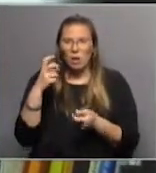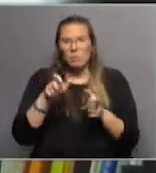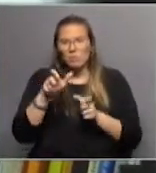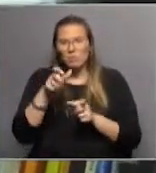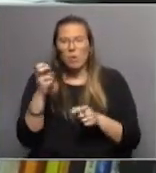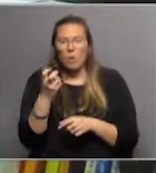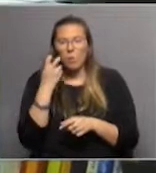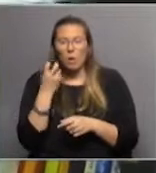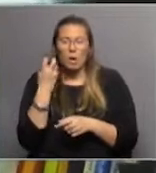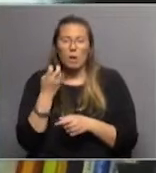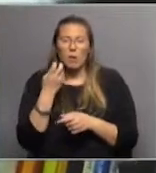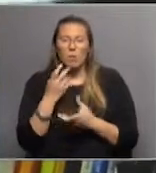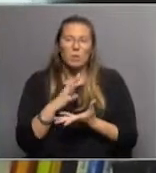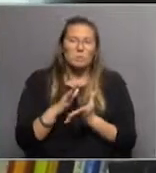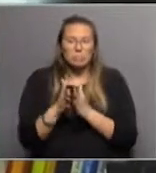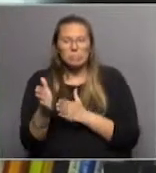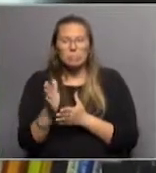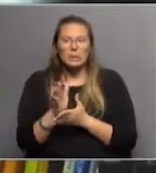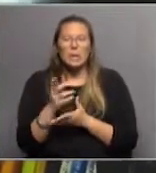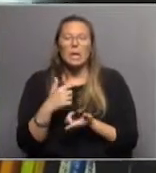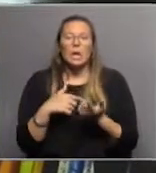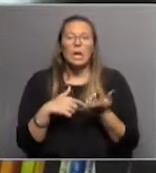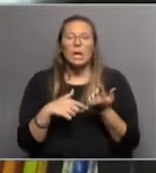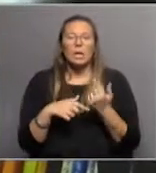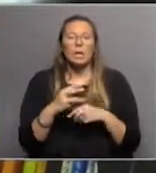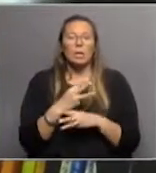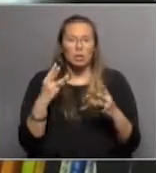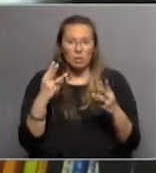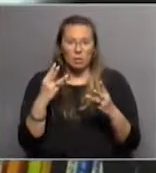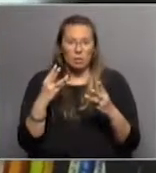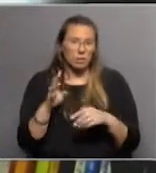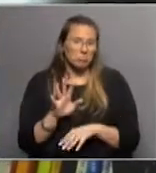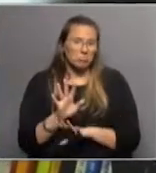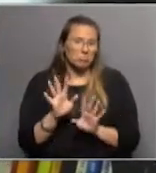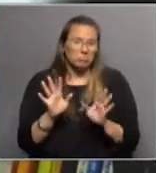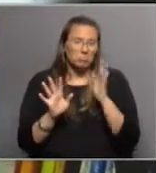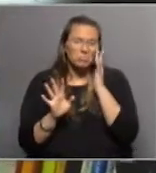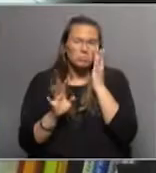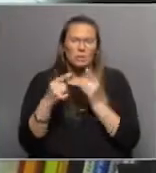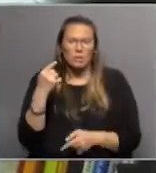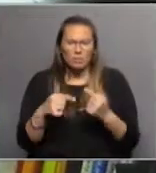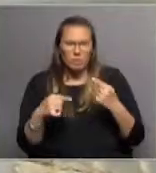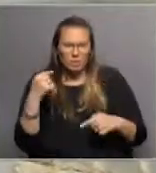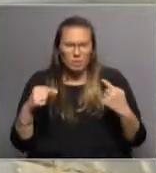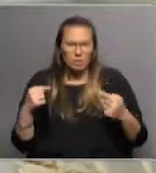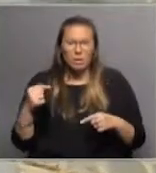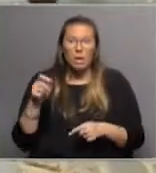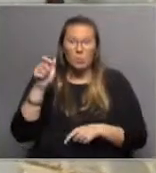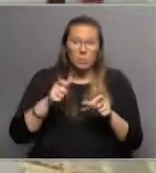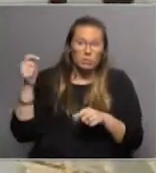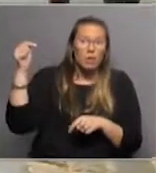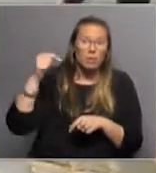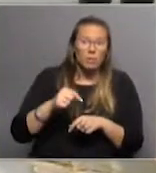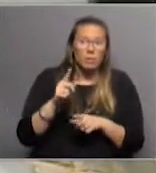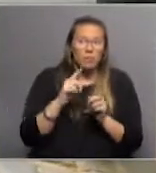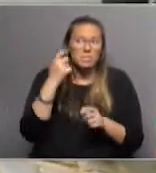salida o está buscando una salida por otro lado. Pero en general es eso, hay de todo y es muy variado. ¿La gente suele venir a veces